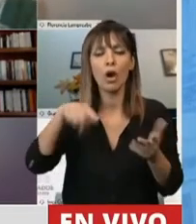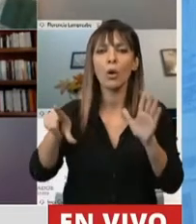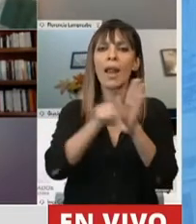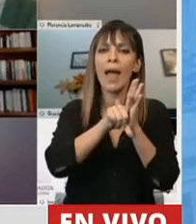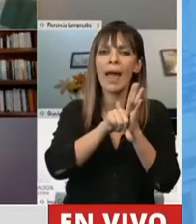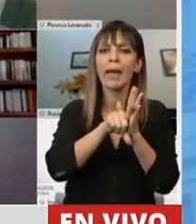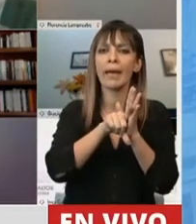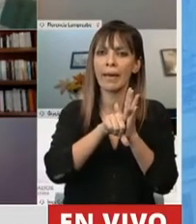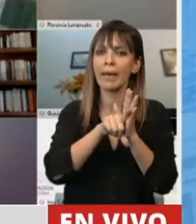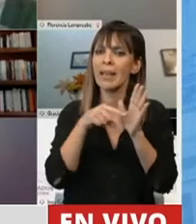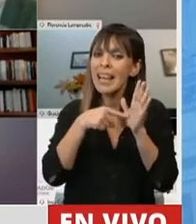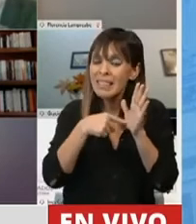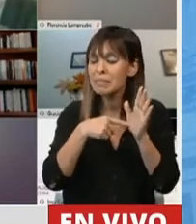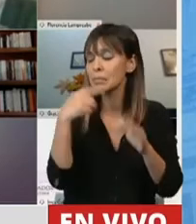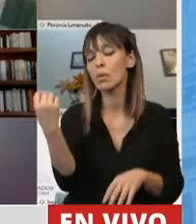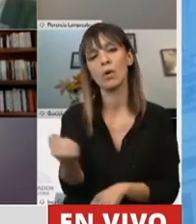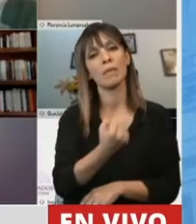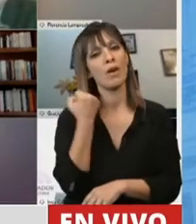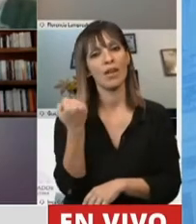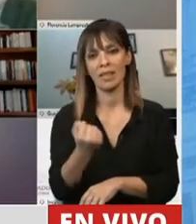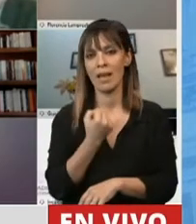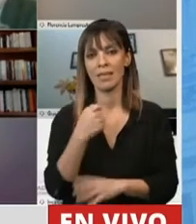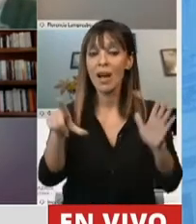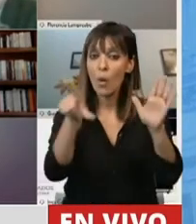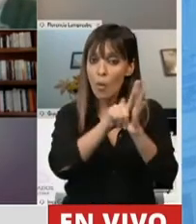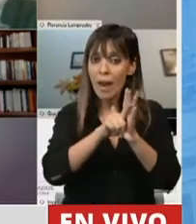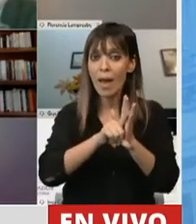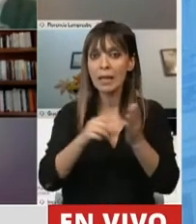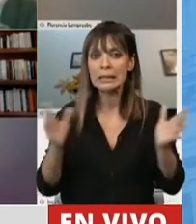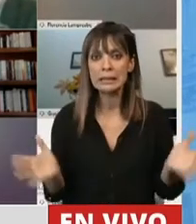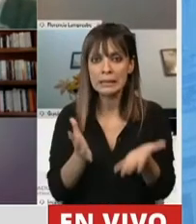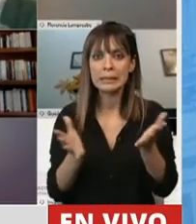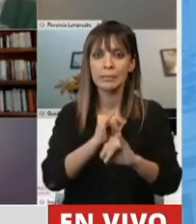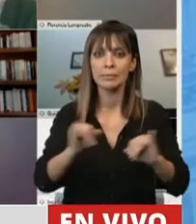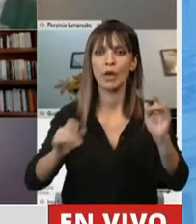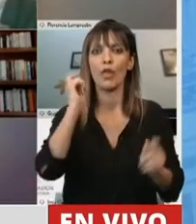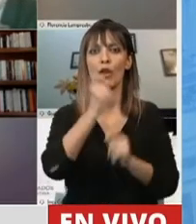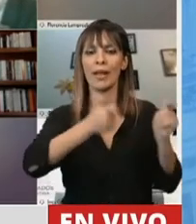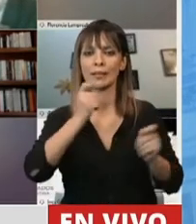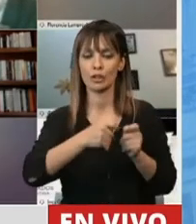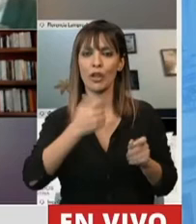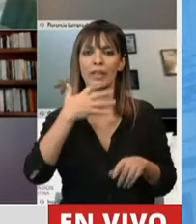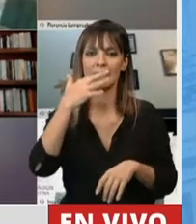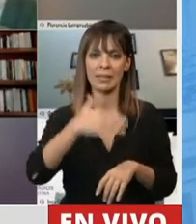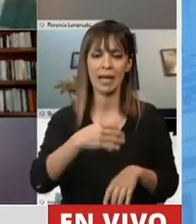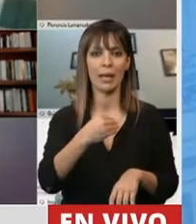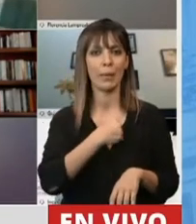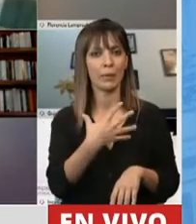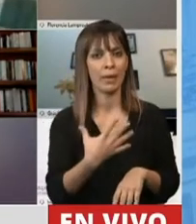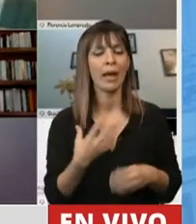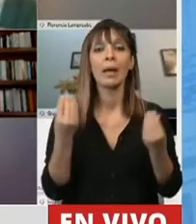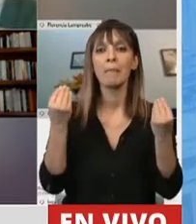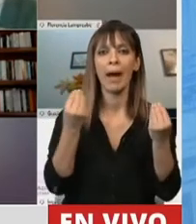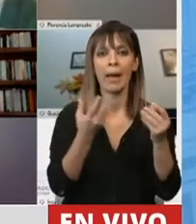ley que es muy importante, una ley que promueve la donación de sangre voluntaria para